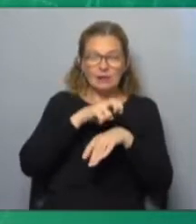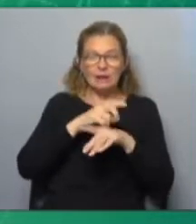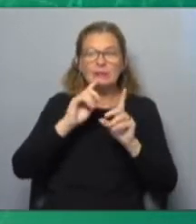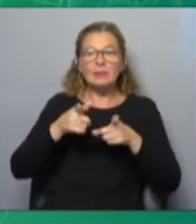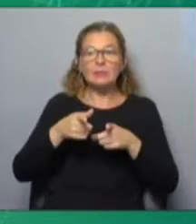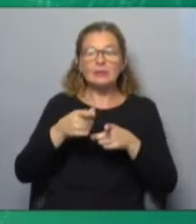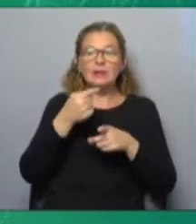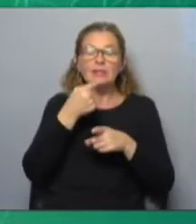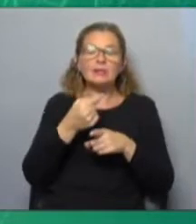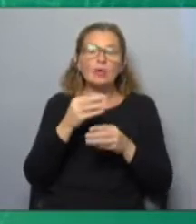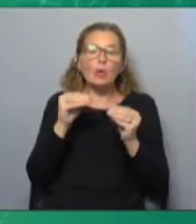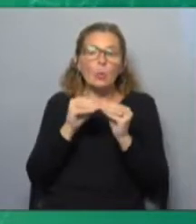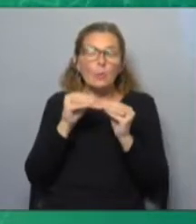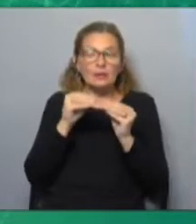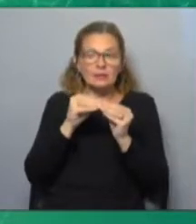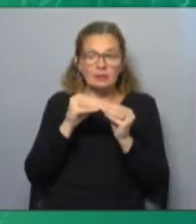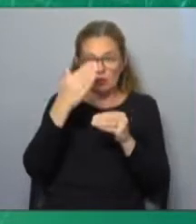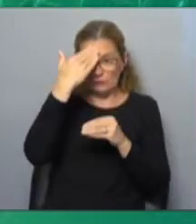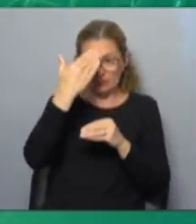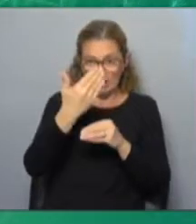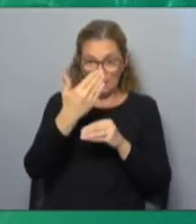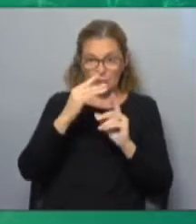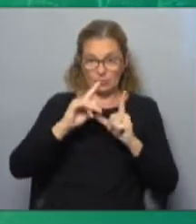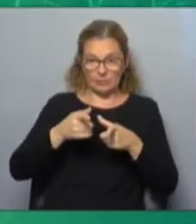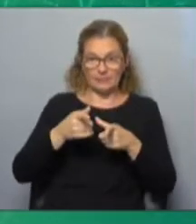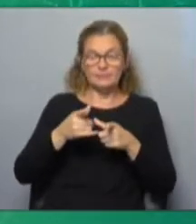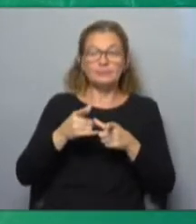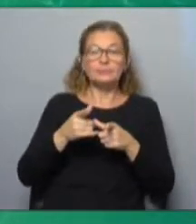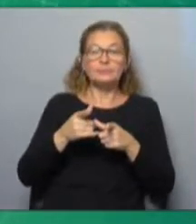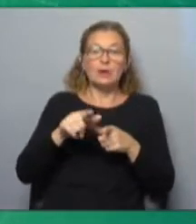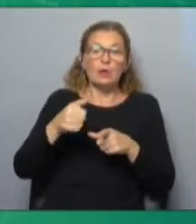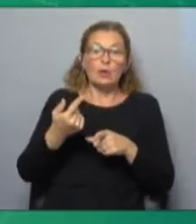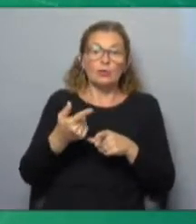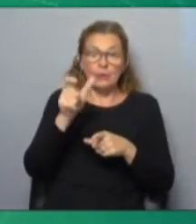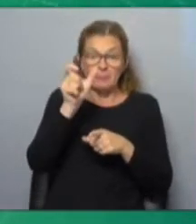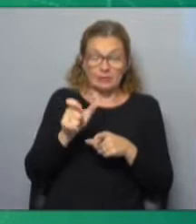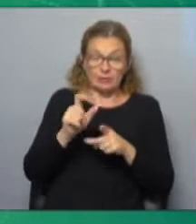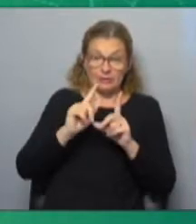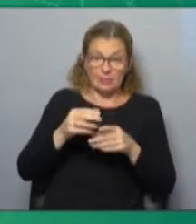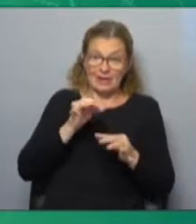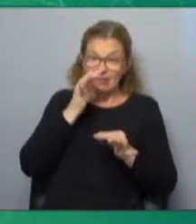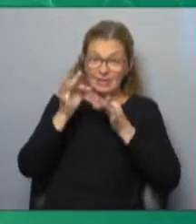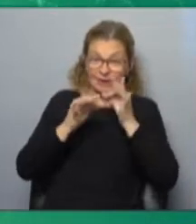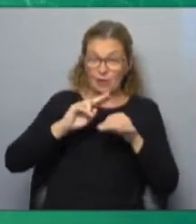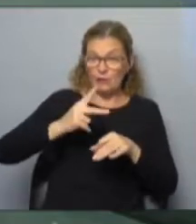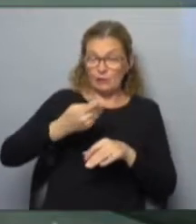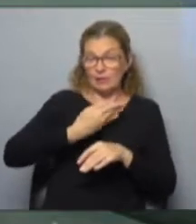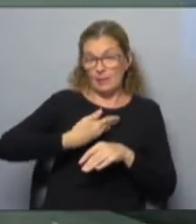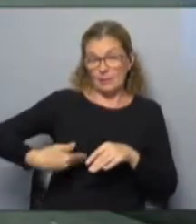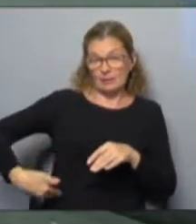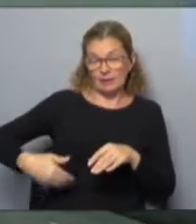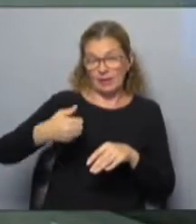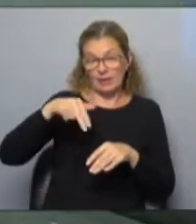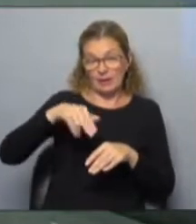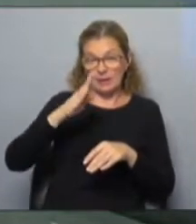compañeros del Frente Amplio. Y otra de las personas que declaró fue el vicepresidente de la